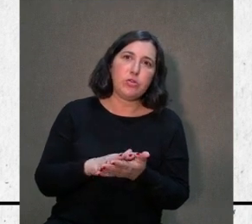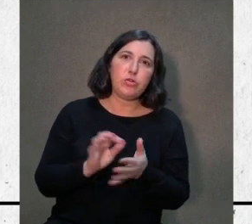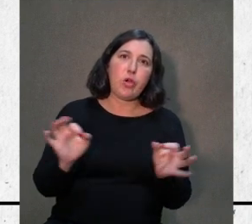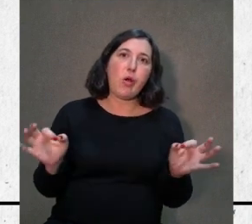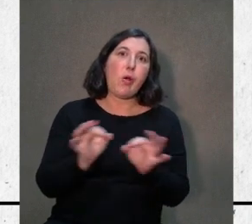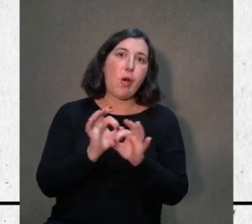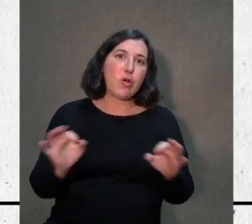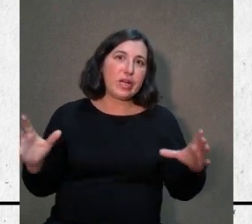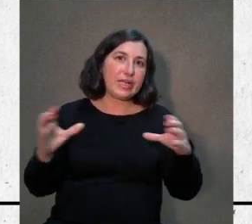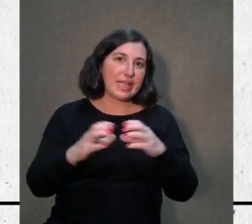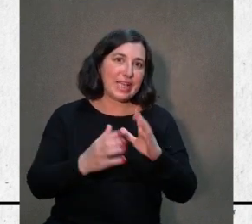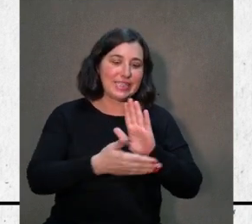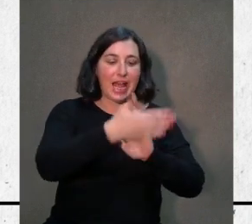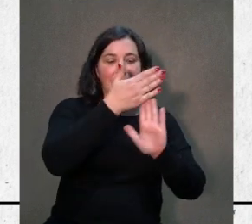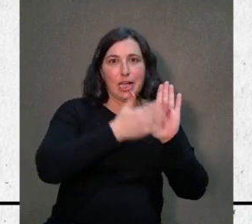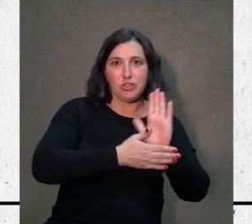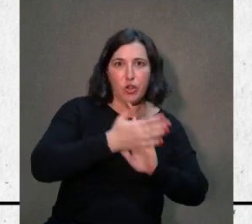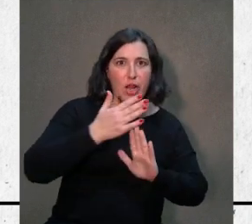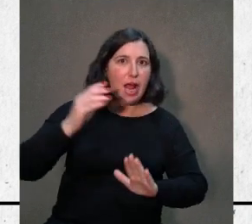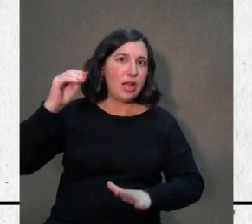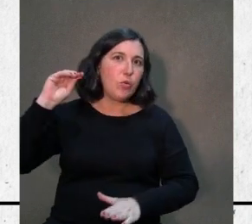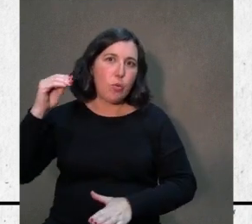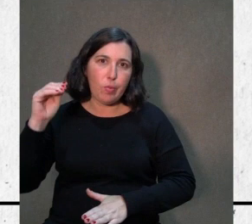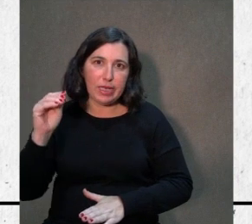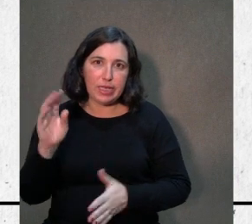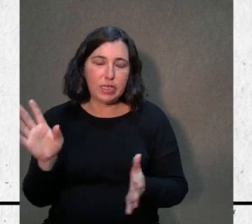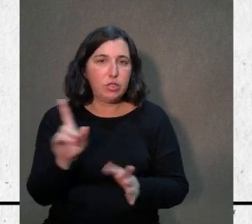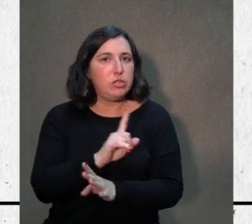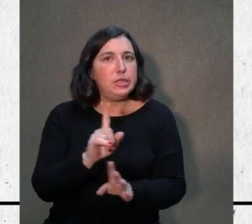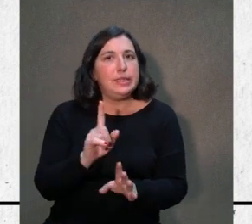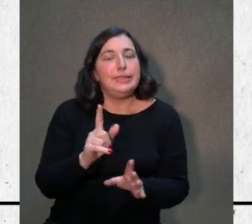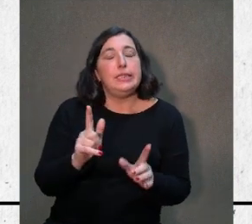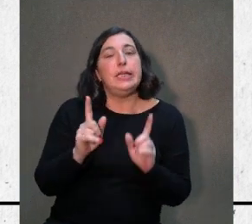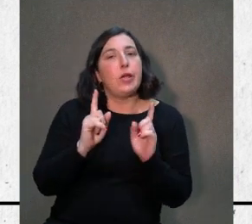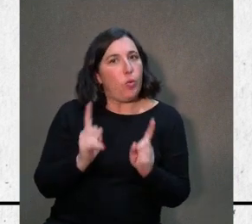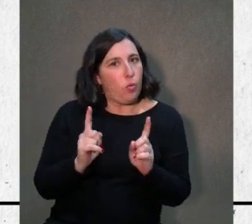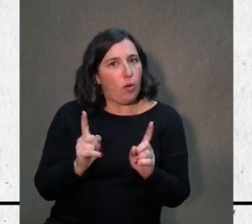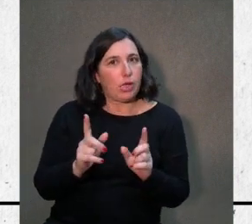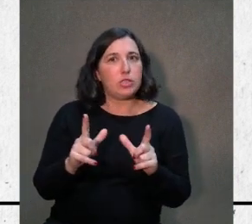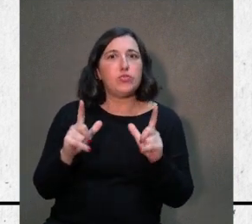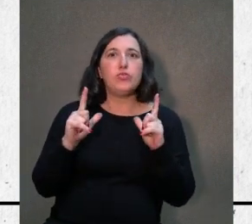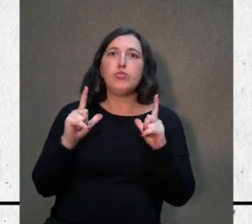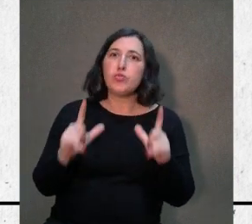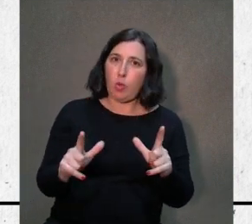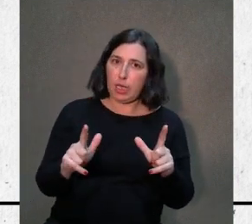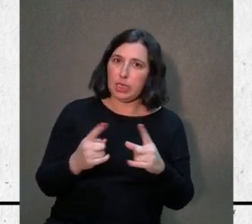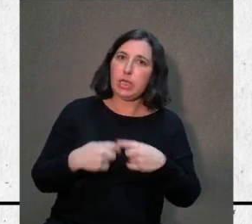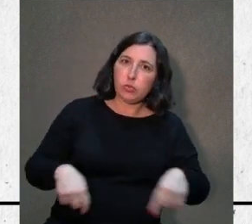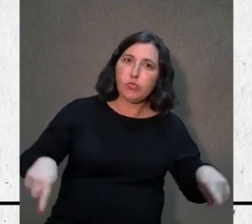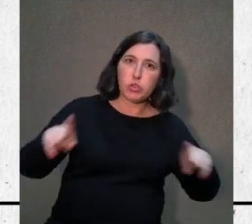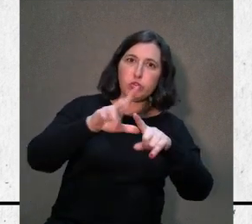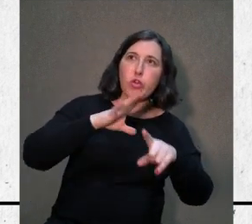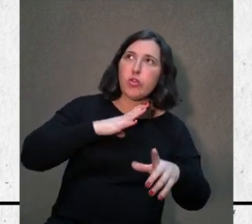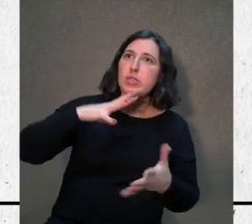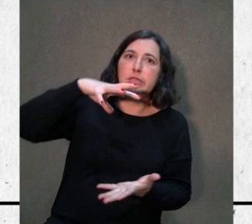de la Orquesta Nacional y la Orquesta Juvenil. Por más de que tenemos la suerte de contar